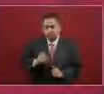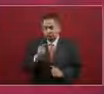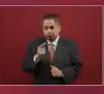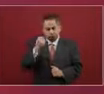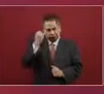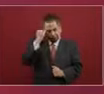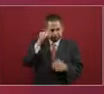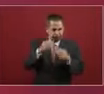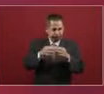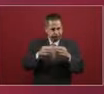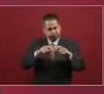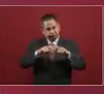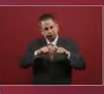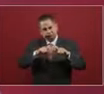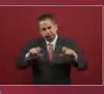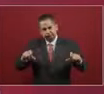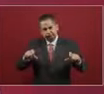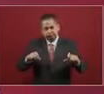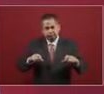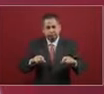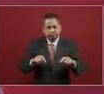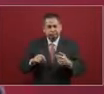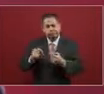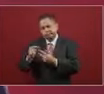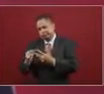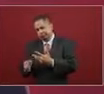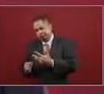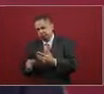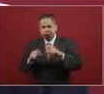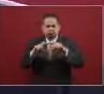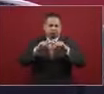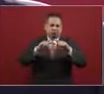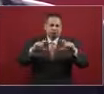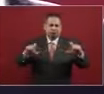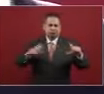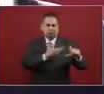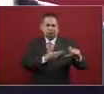máxima, entre otras, del presidente Juárez: